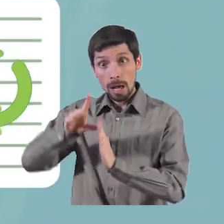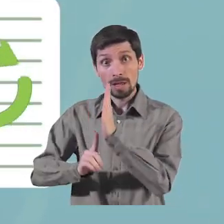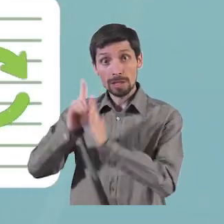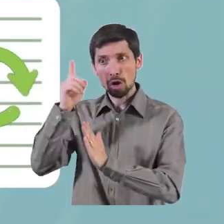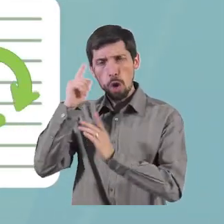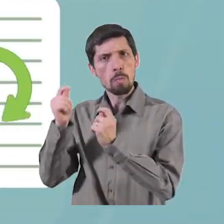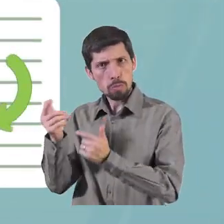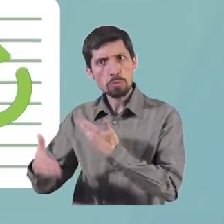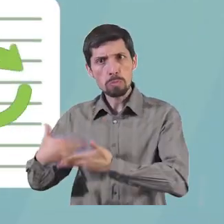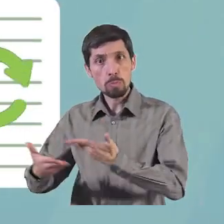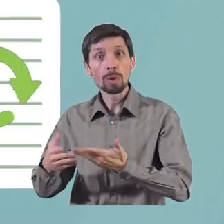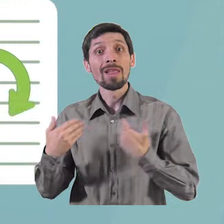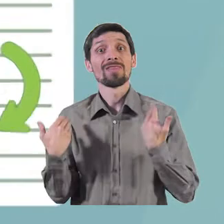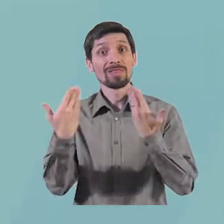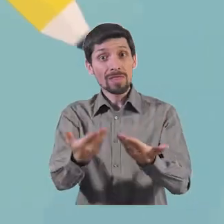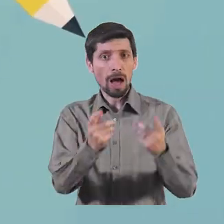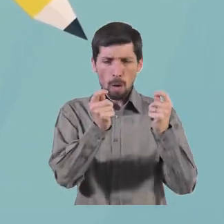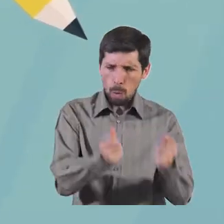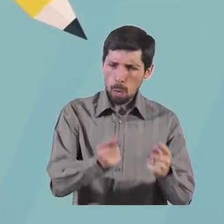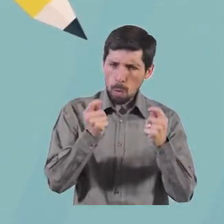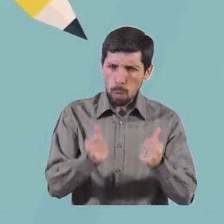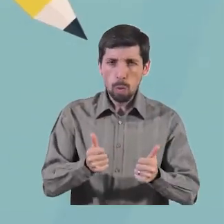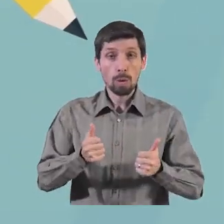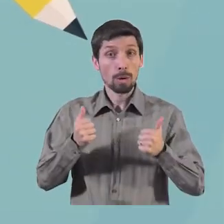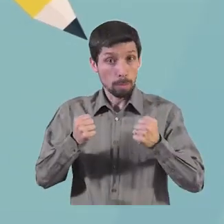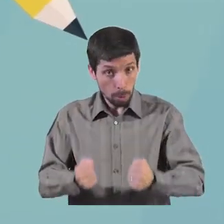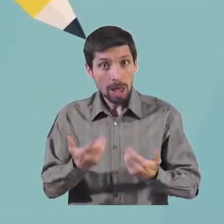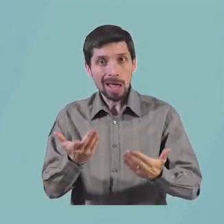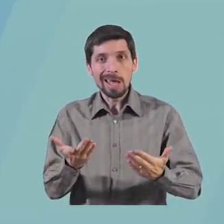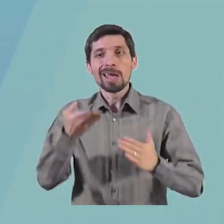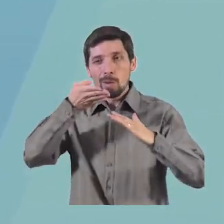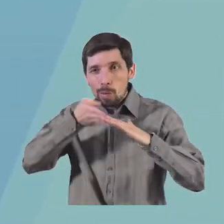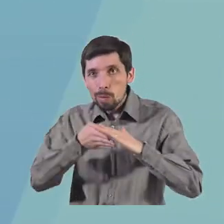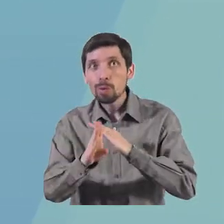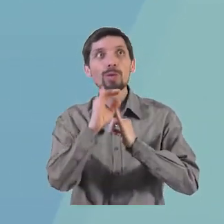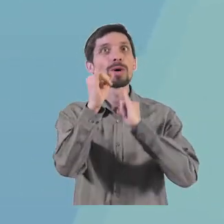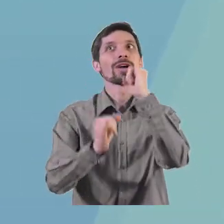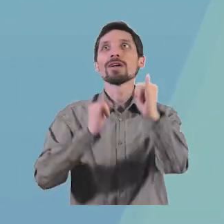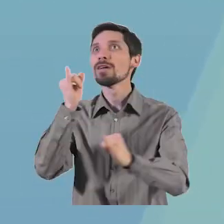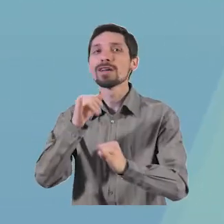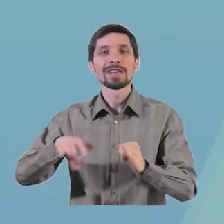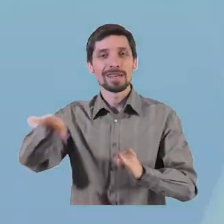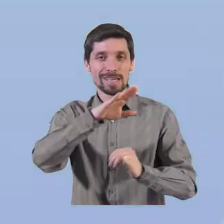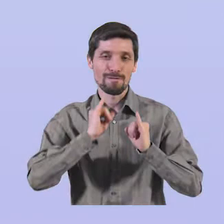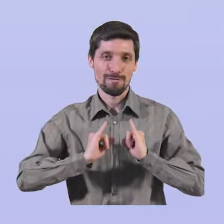de desarrollo, entregándote las destrezas y habilidades para navegar en el actual mundo de